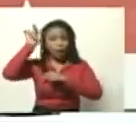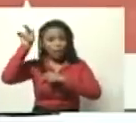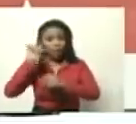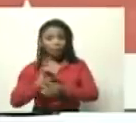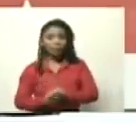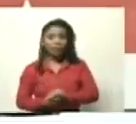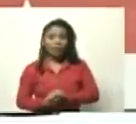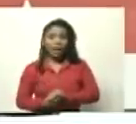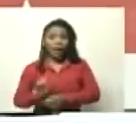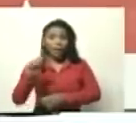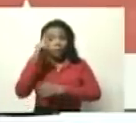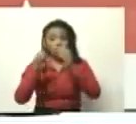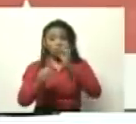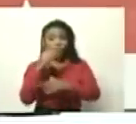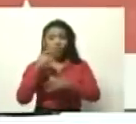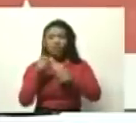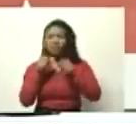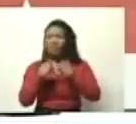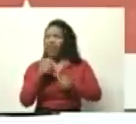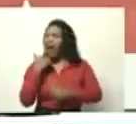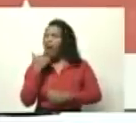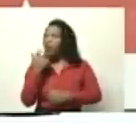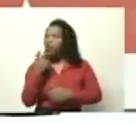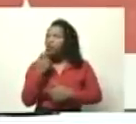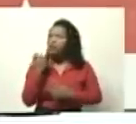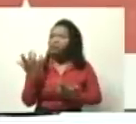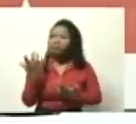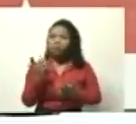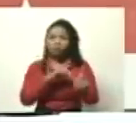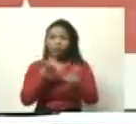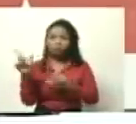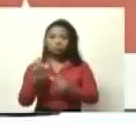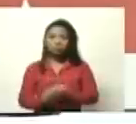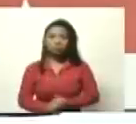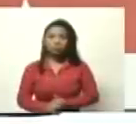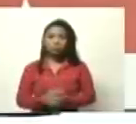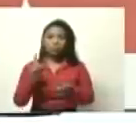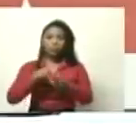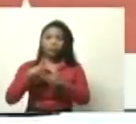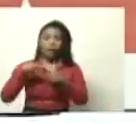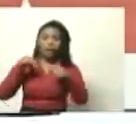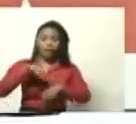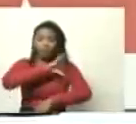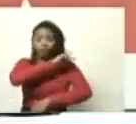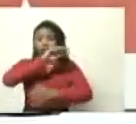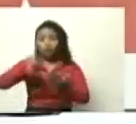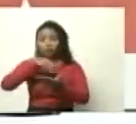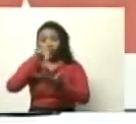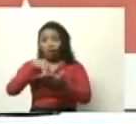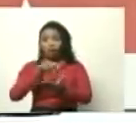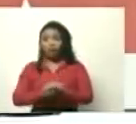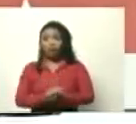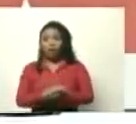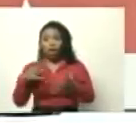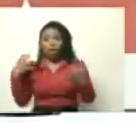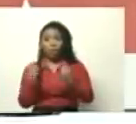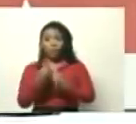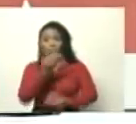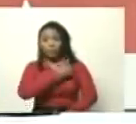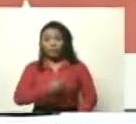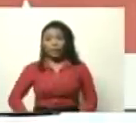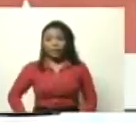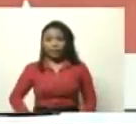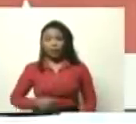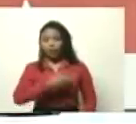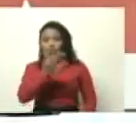el 1 de mayo. ¿Qué se me queda, Pedro? Listo. Entonces, esta dirección nacional, compañero presidente, tenga